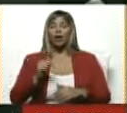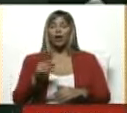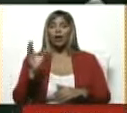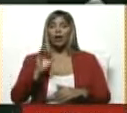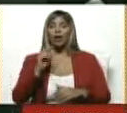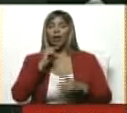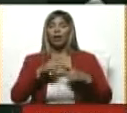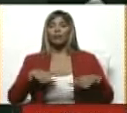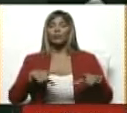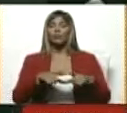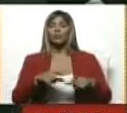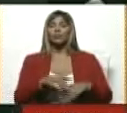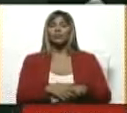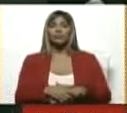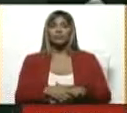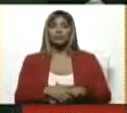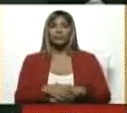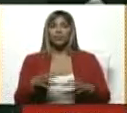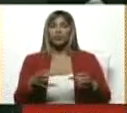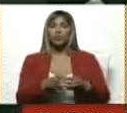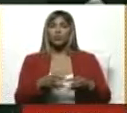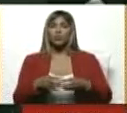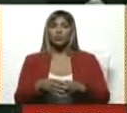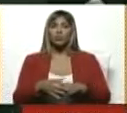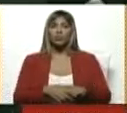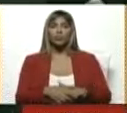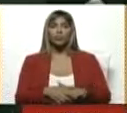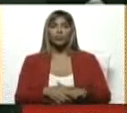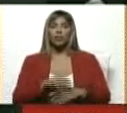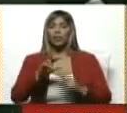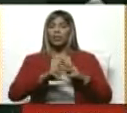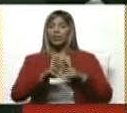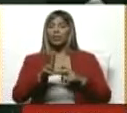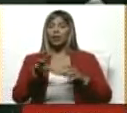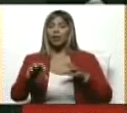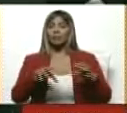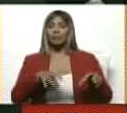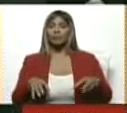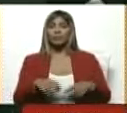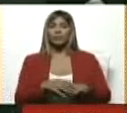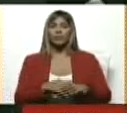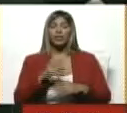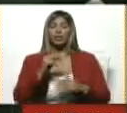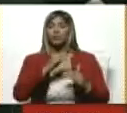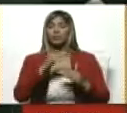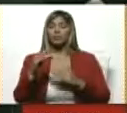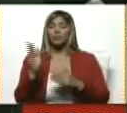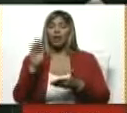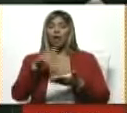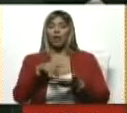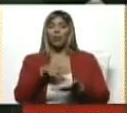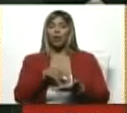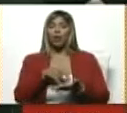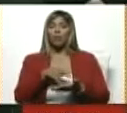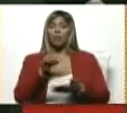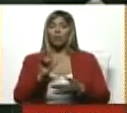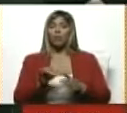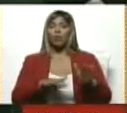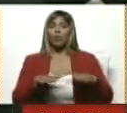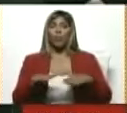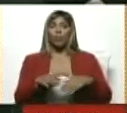Casona Cultural Aquiles Nazoa, con agrupaciones de estos tres estados del segundo capítulo: Aragua, Carabobo